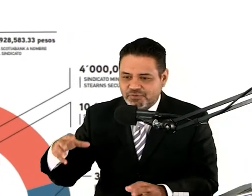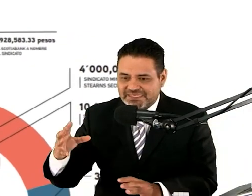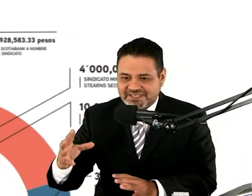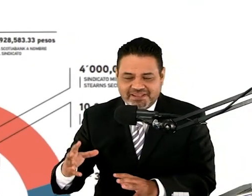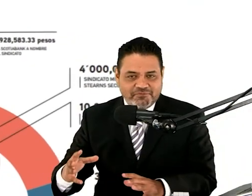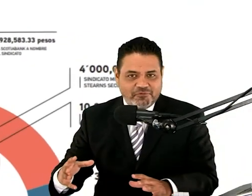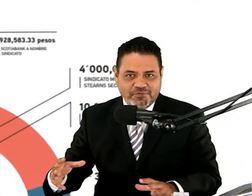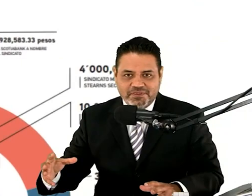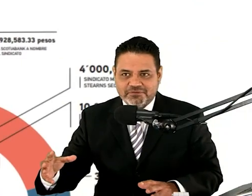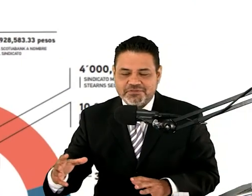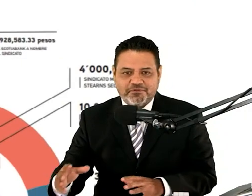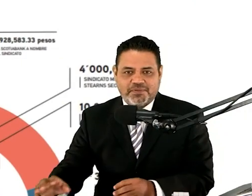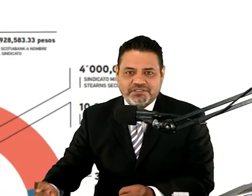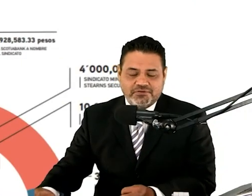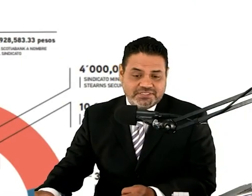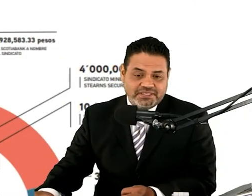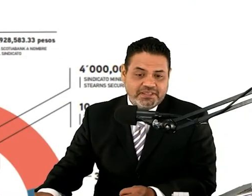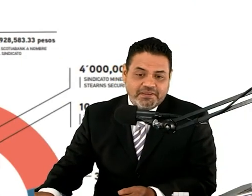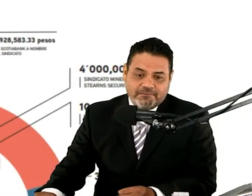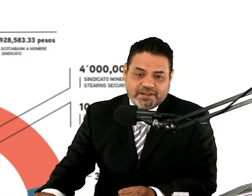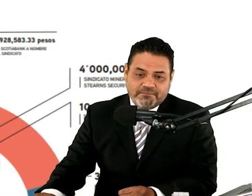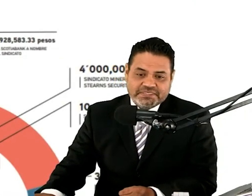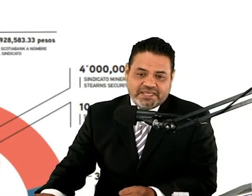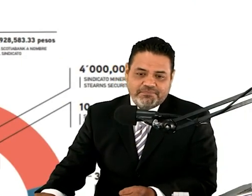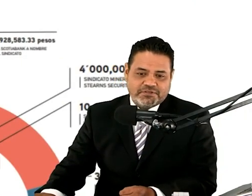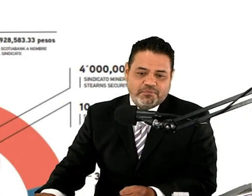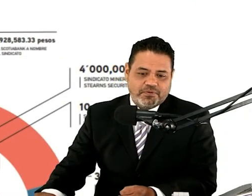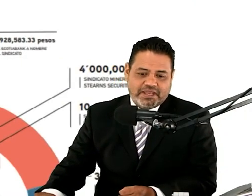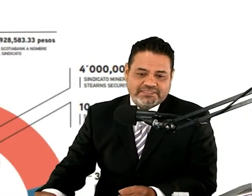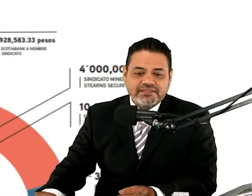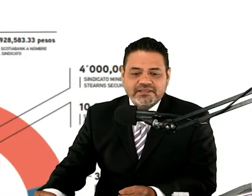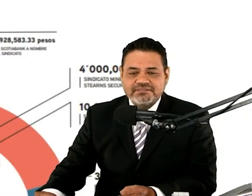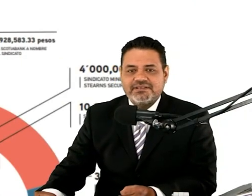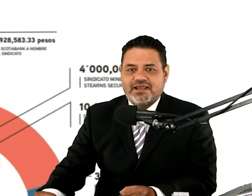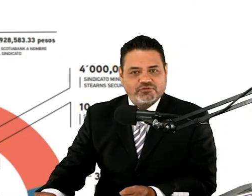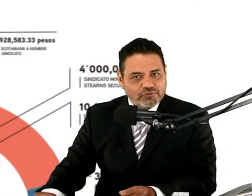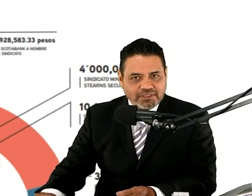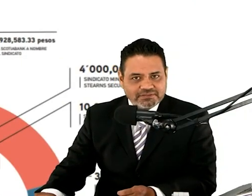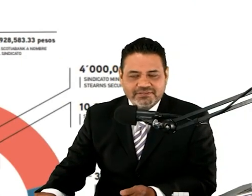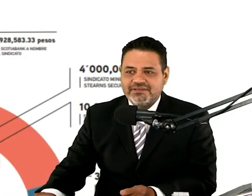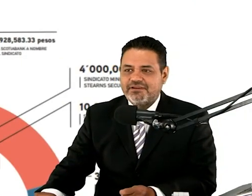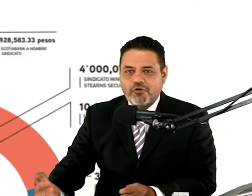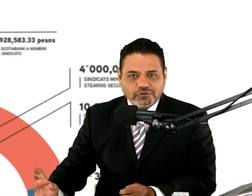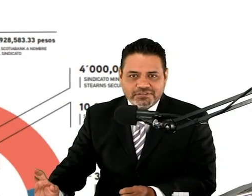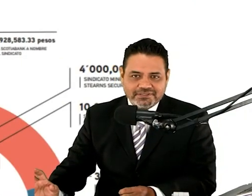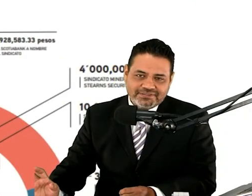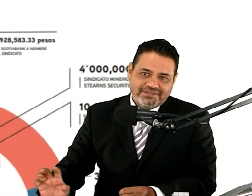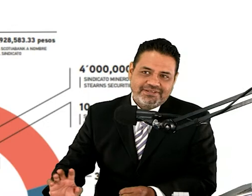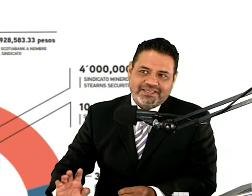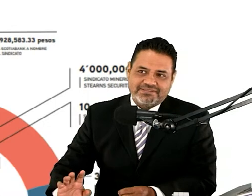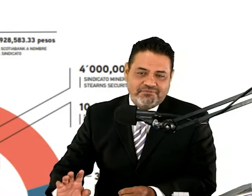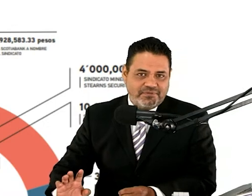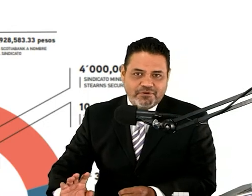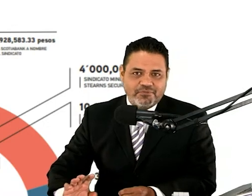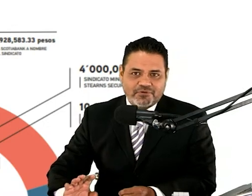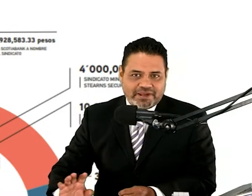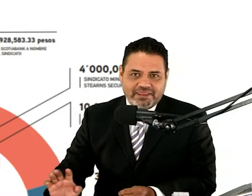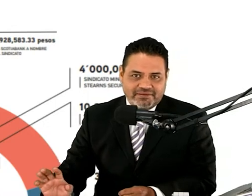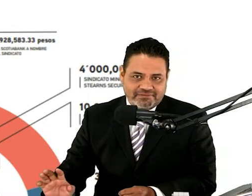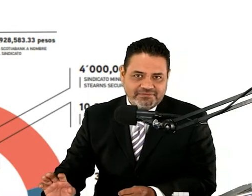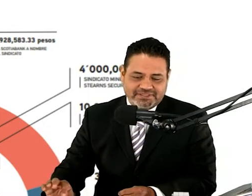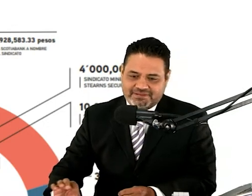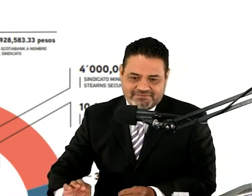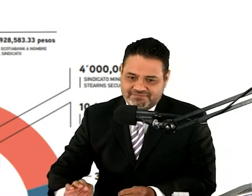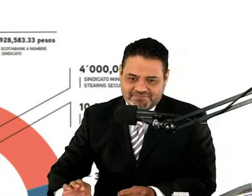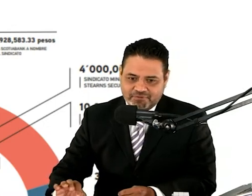hizo una serie de movimientos y de operaciones para empezar pues compró casitas caso coches este vivió como